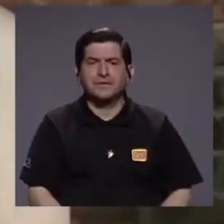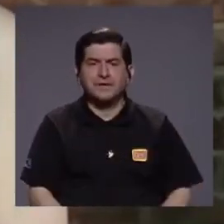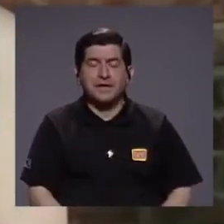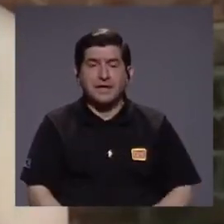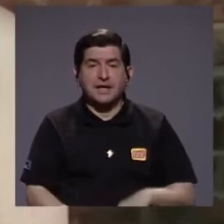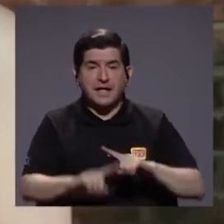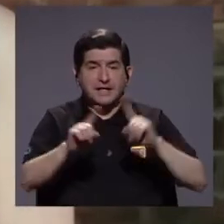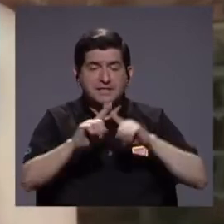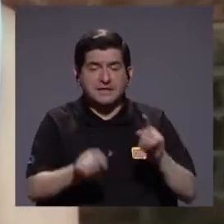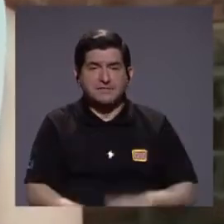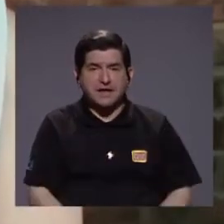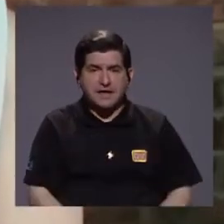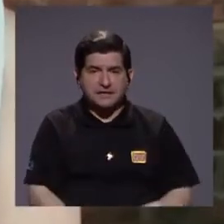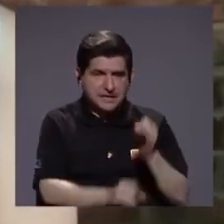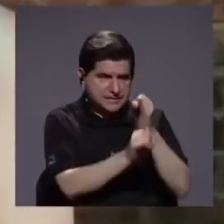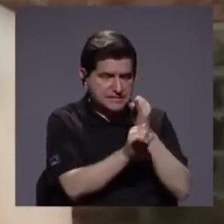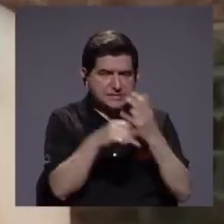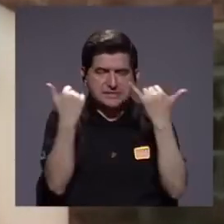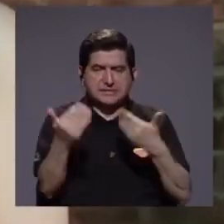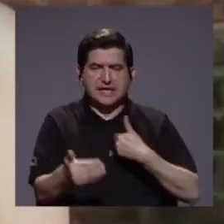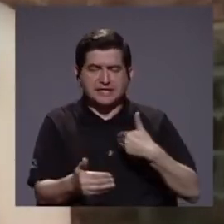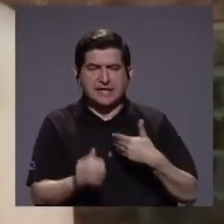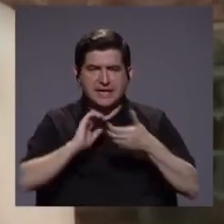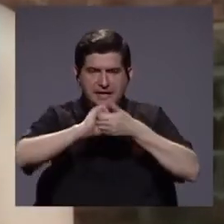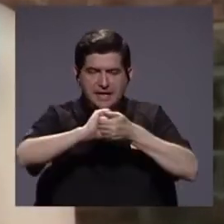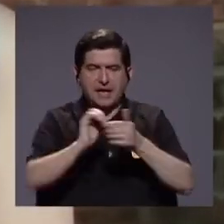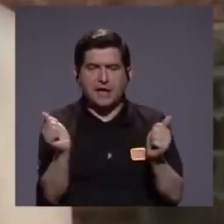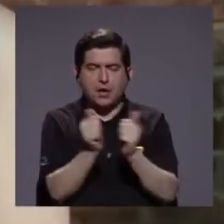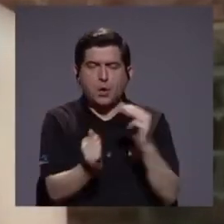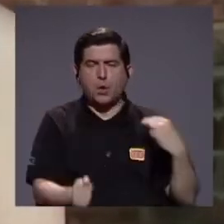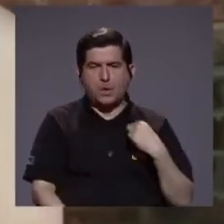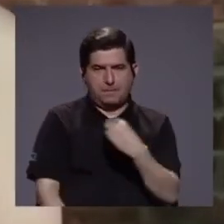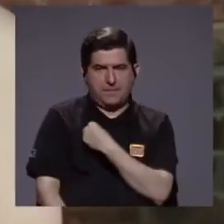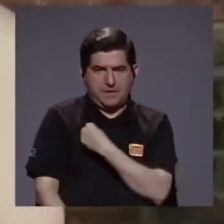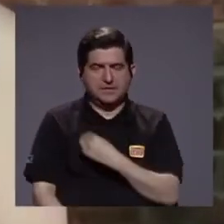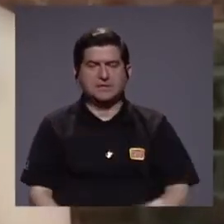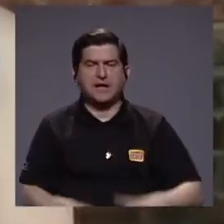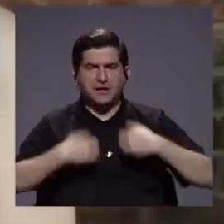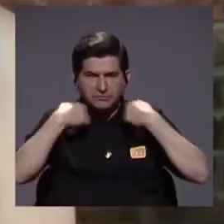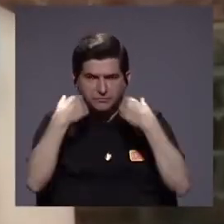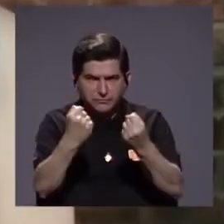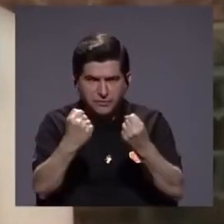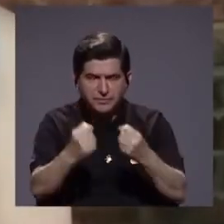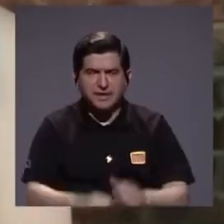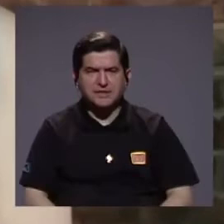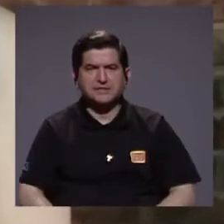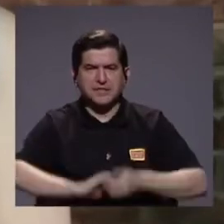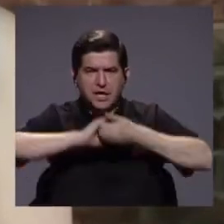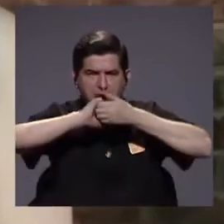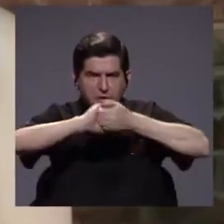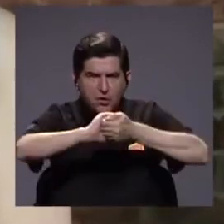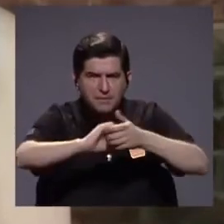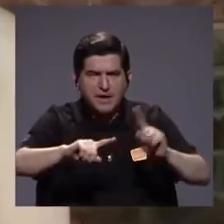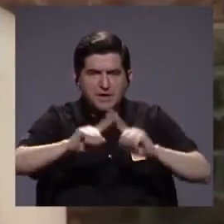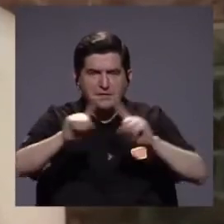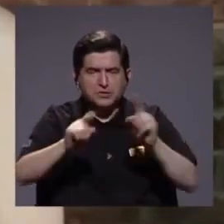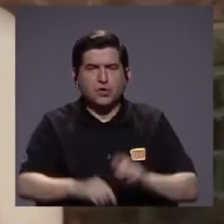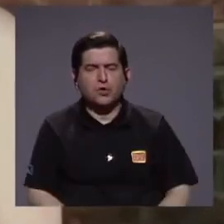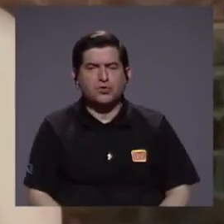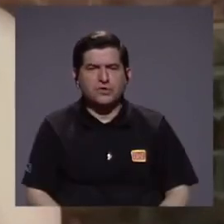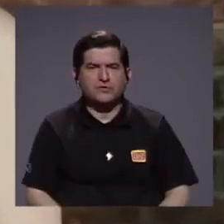las instancias que ya tienen estas cooperaciones con el Ministerio, porque tenemos que fortalecer la cooperación con otras